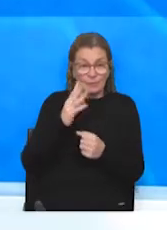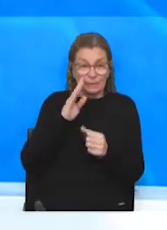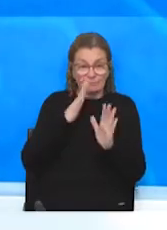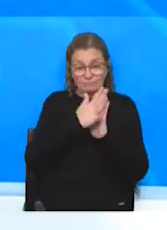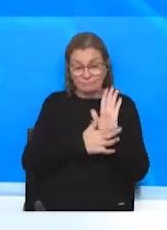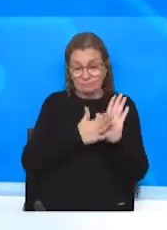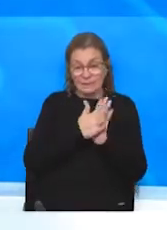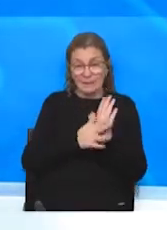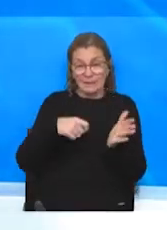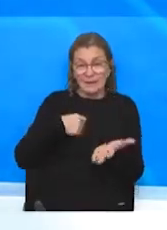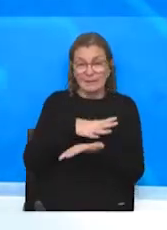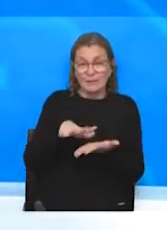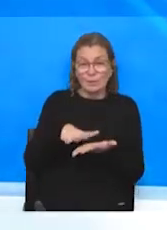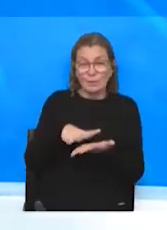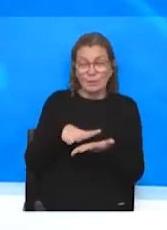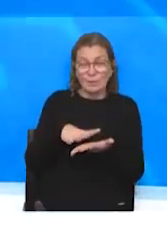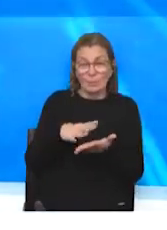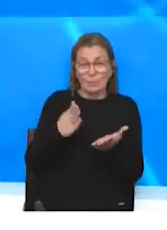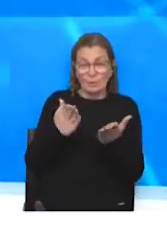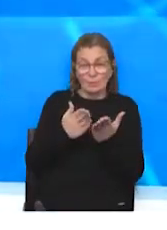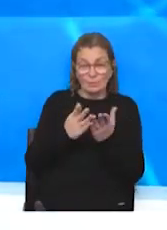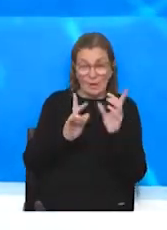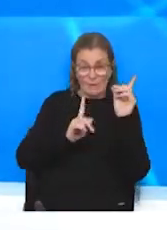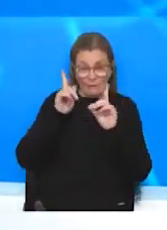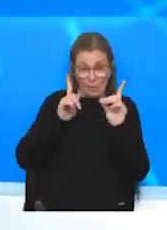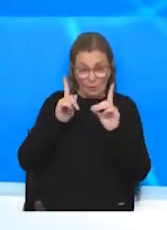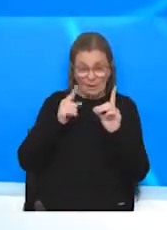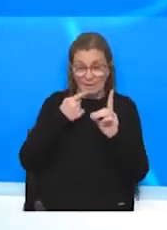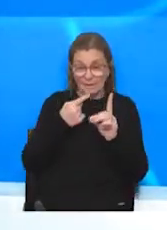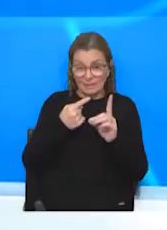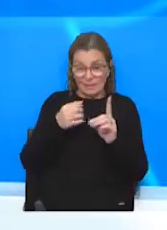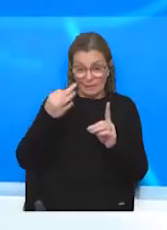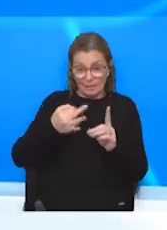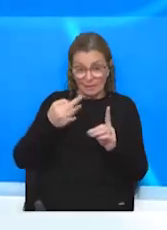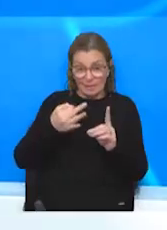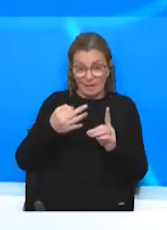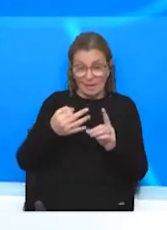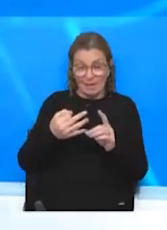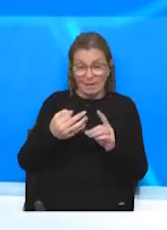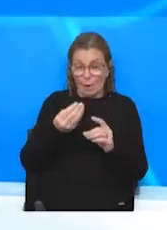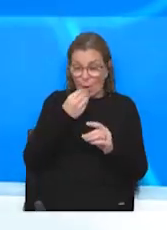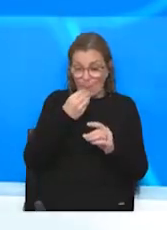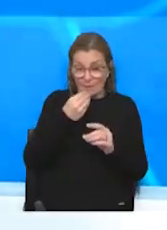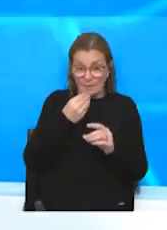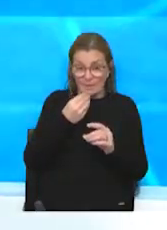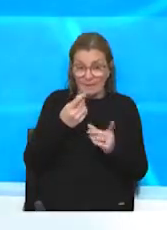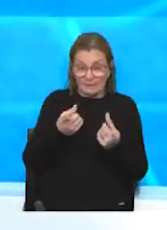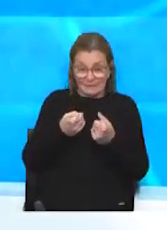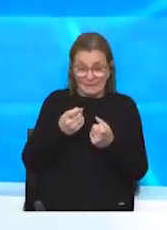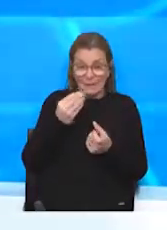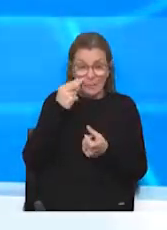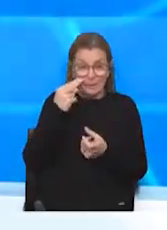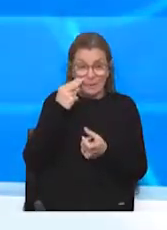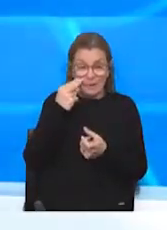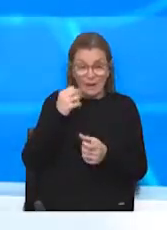de la situación al momento que después refrendado por un estudio de la facultad de ciencias sociales no dice que efectivamente la inseguridad alimentaria en este país era un problema y que las